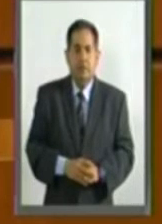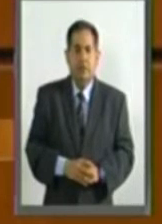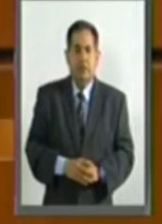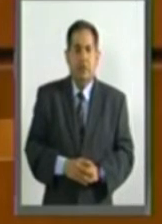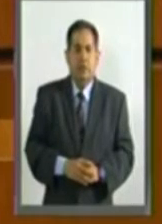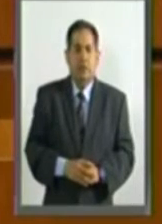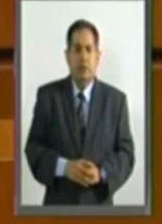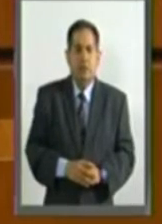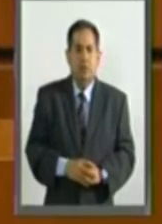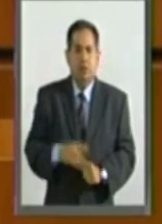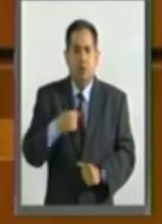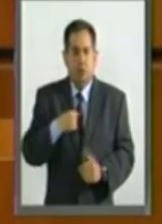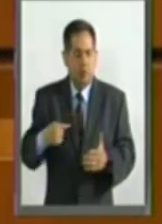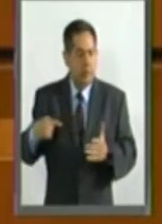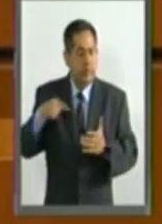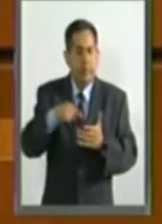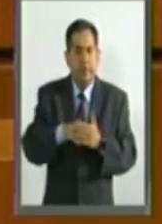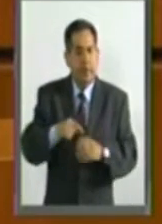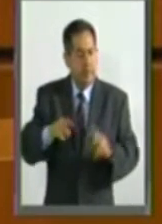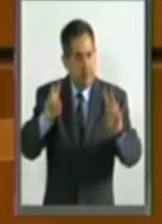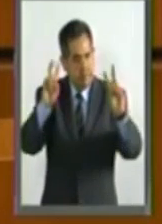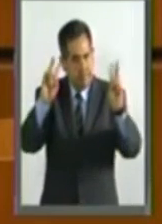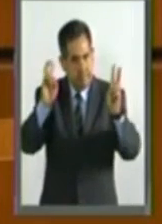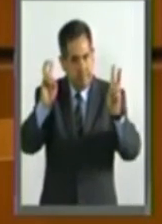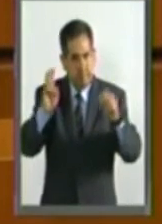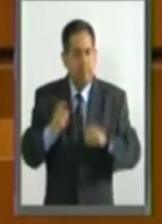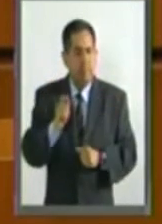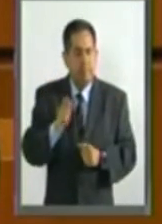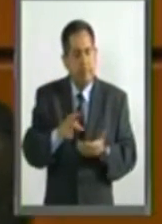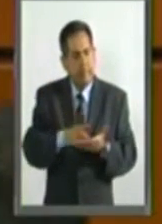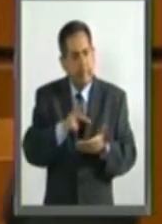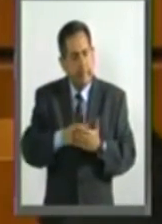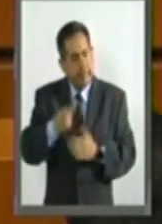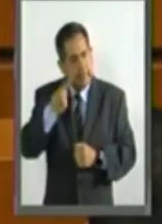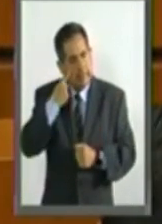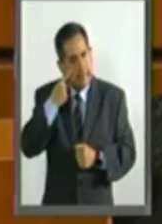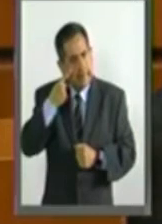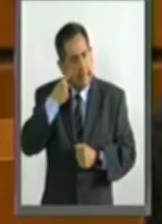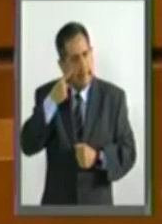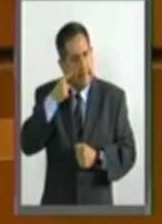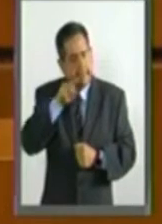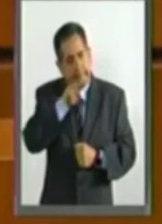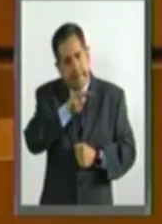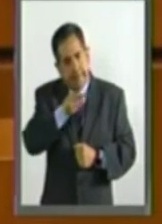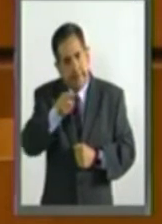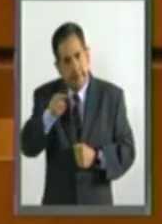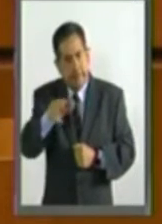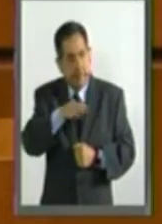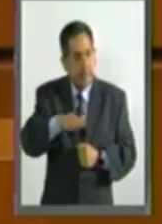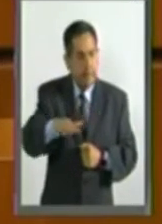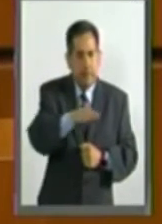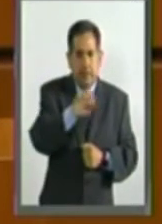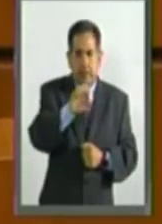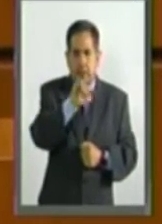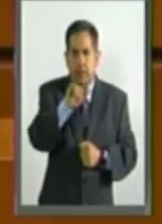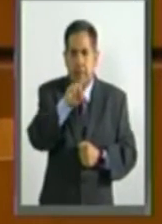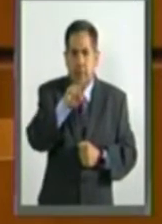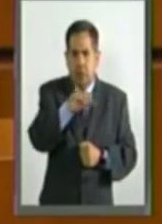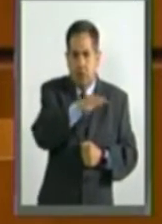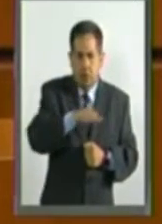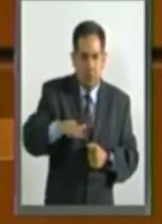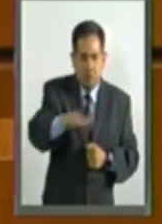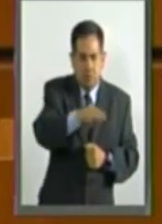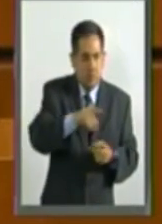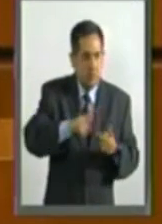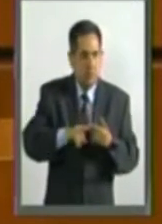vengo a hablar de un tema que ha sido recurrente en nuestros ejidos y nuestras comunidades,